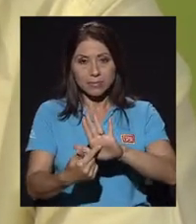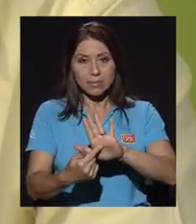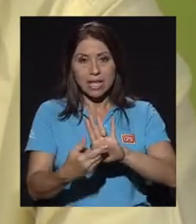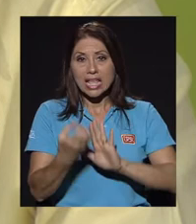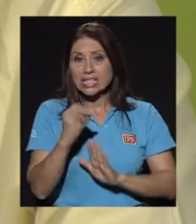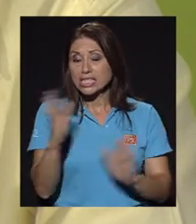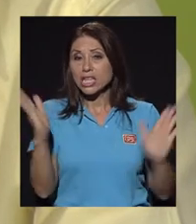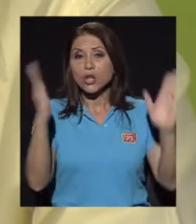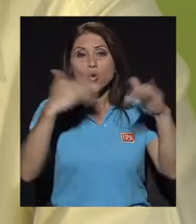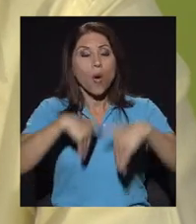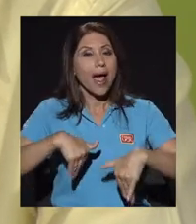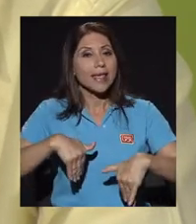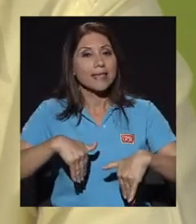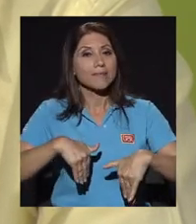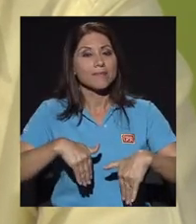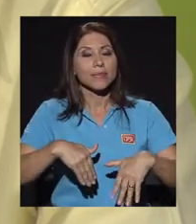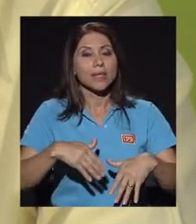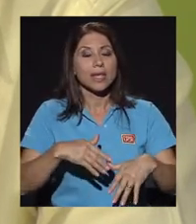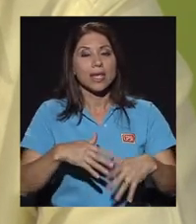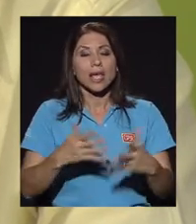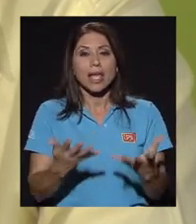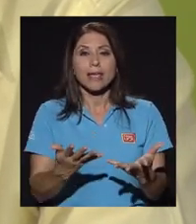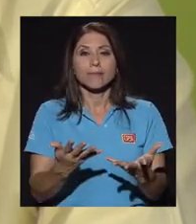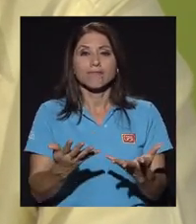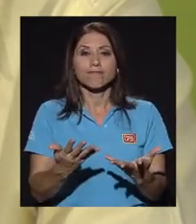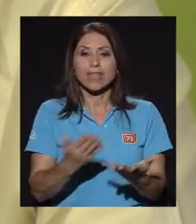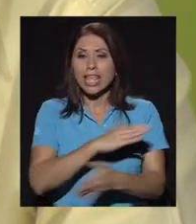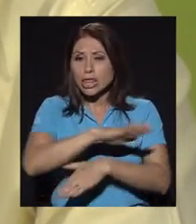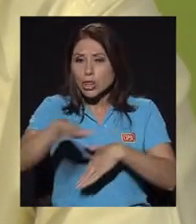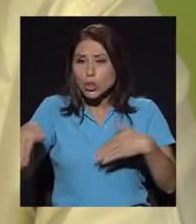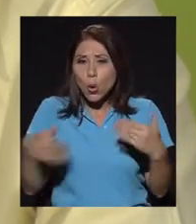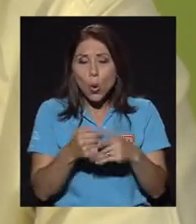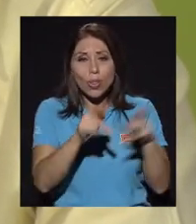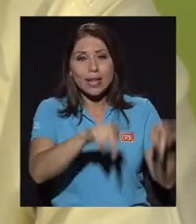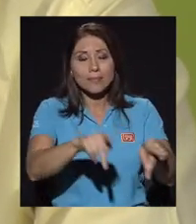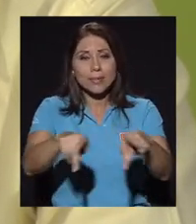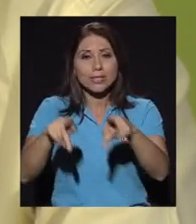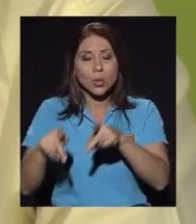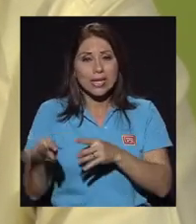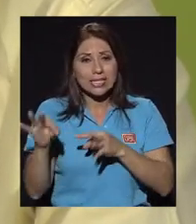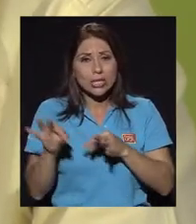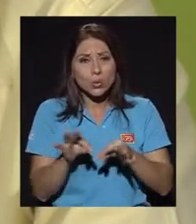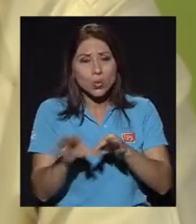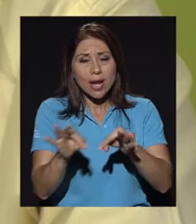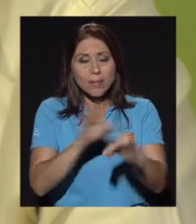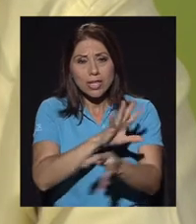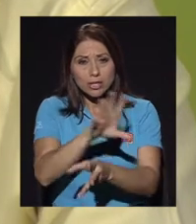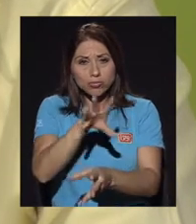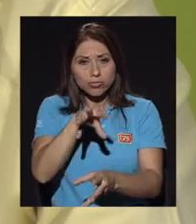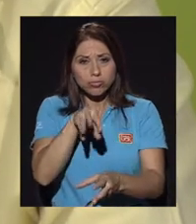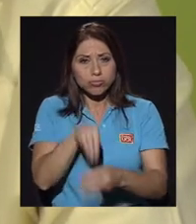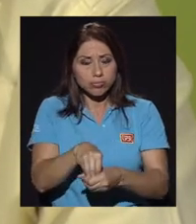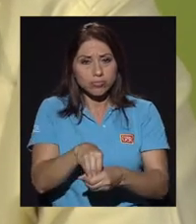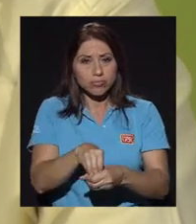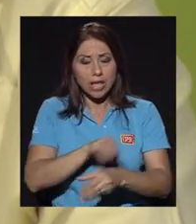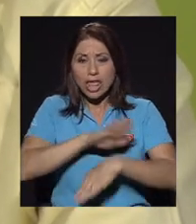y un involucramiento ciudadano de todos los turrialbeños en todos los distritos, y eso no ha sucedido.